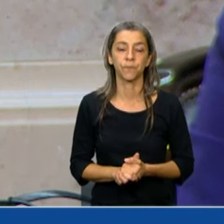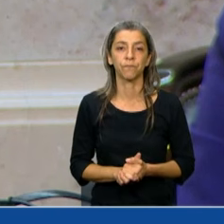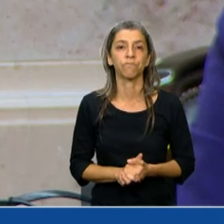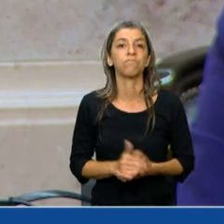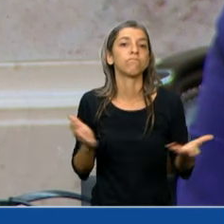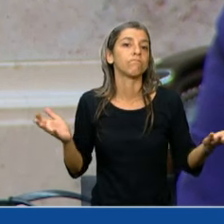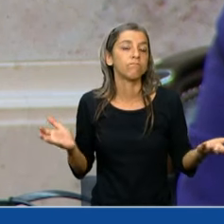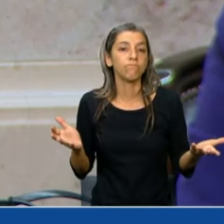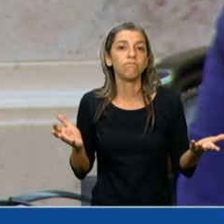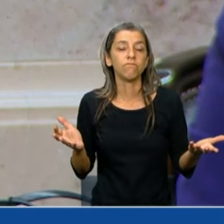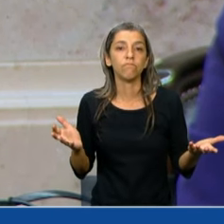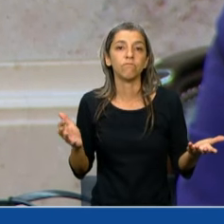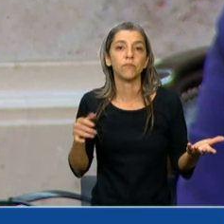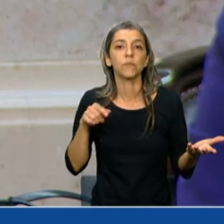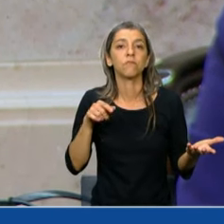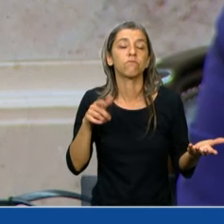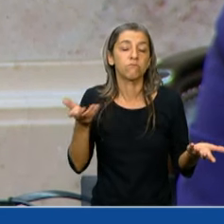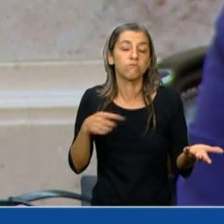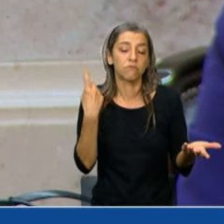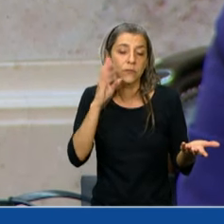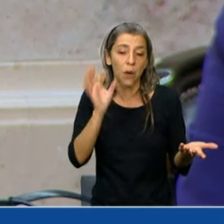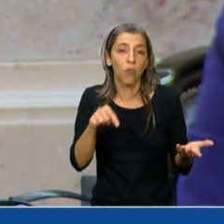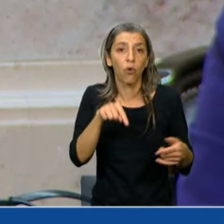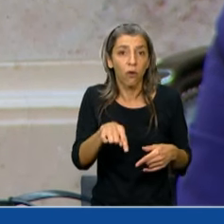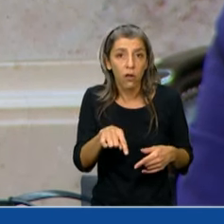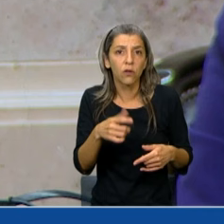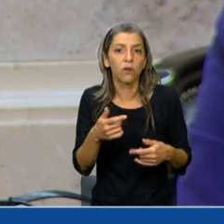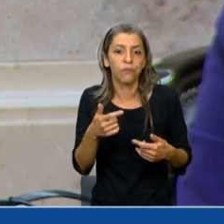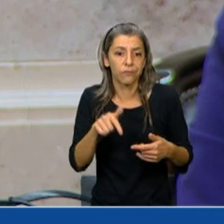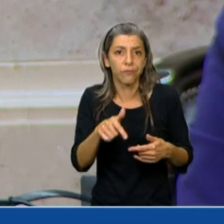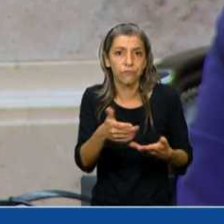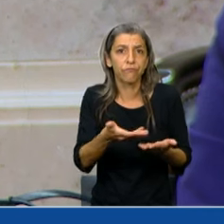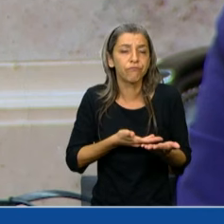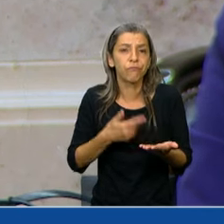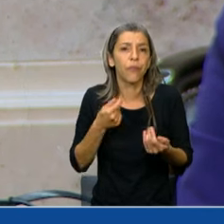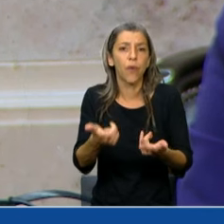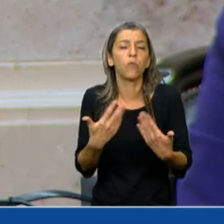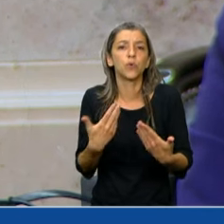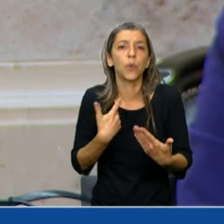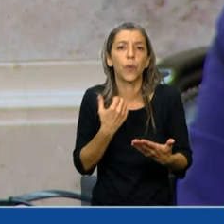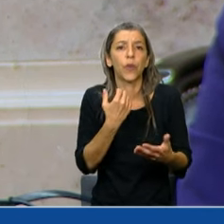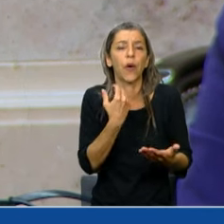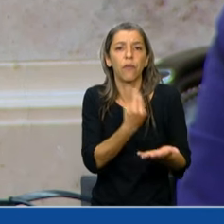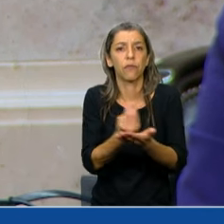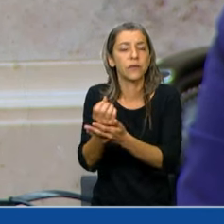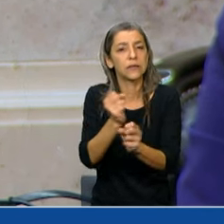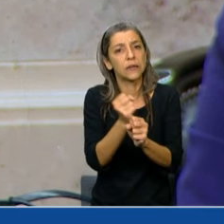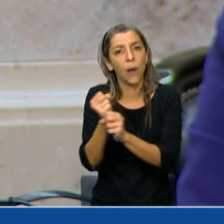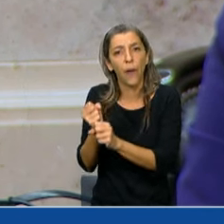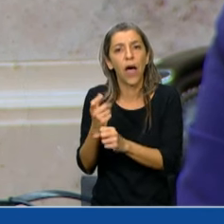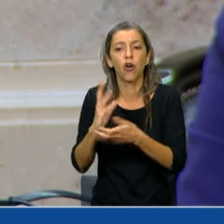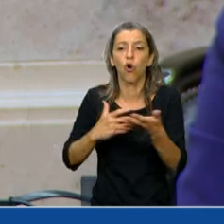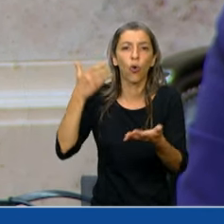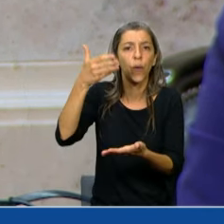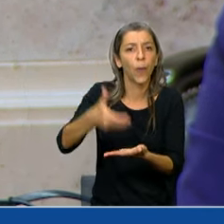claramente esto genera puestos de trabajo genera ingresos y genera genera inversiones